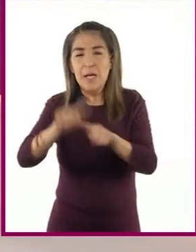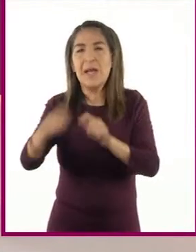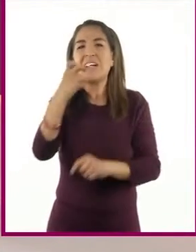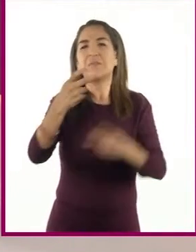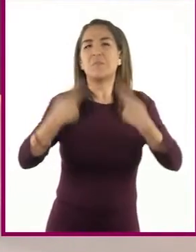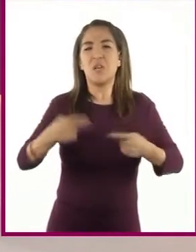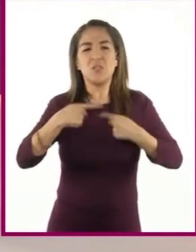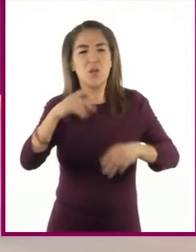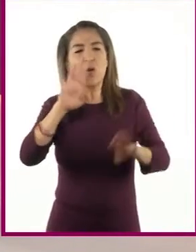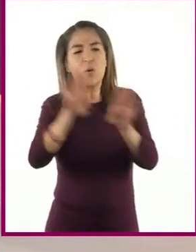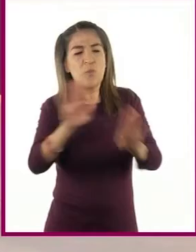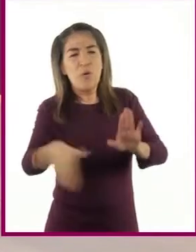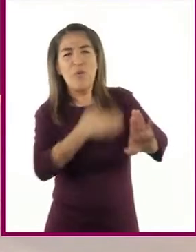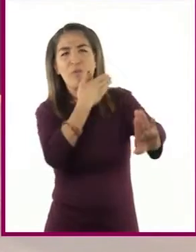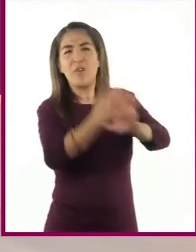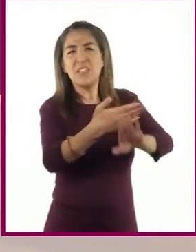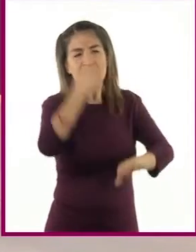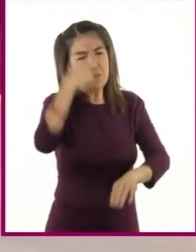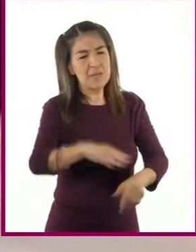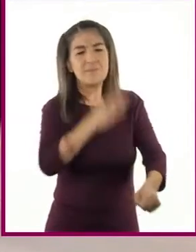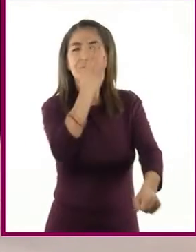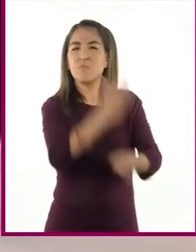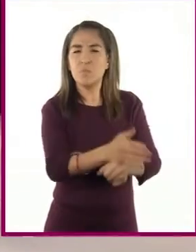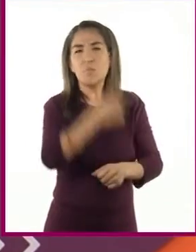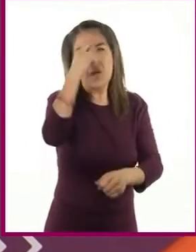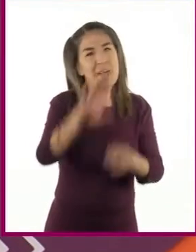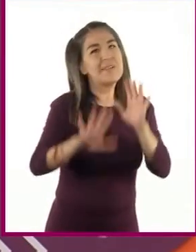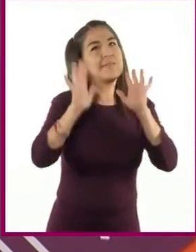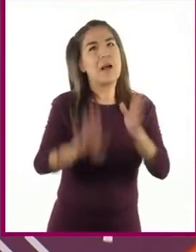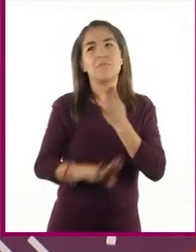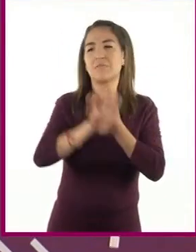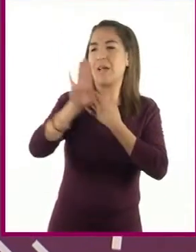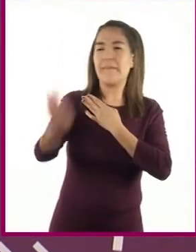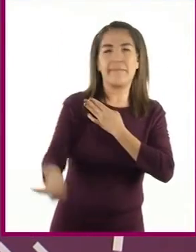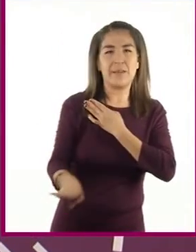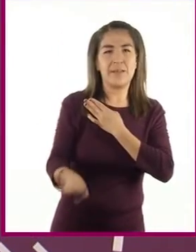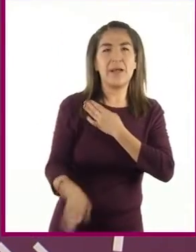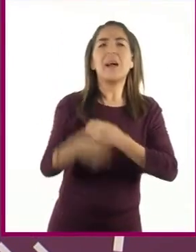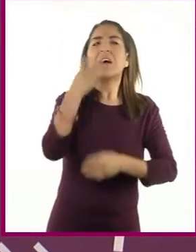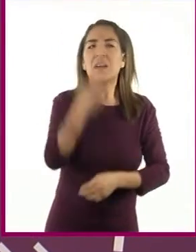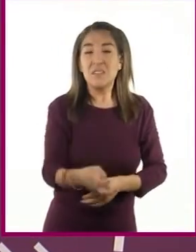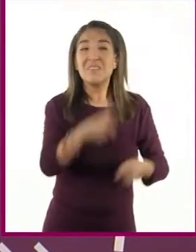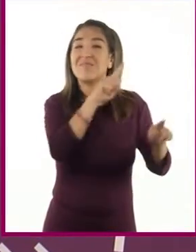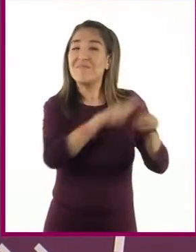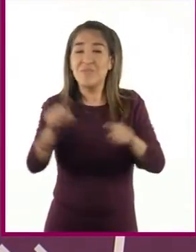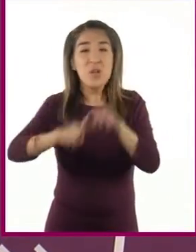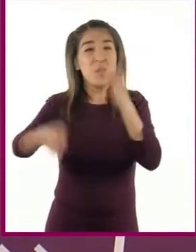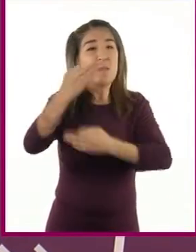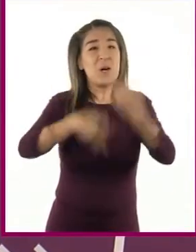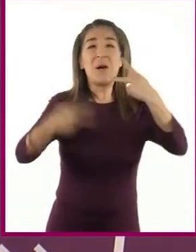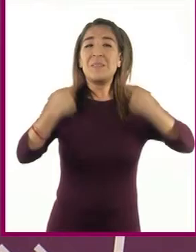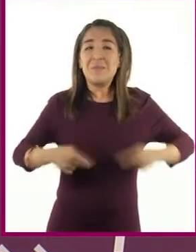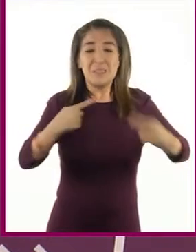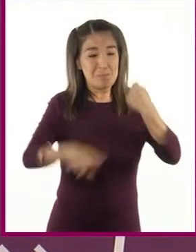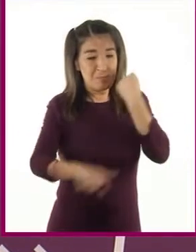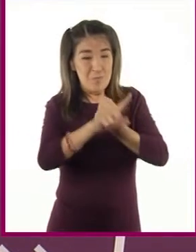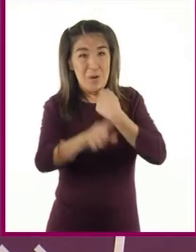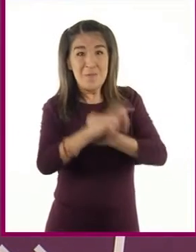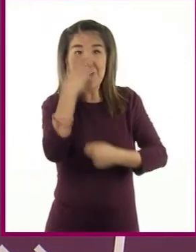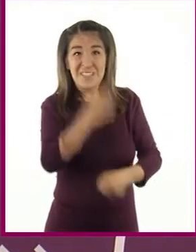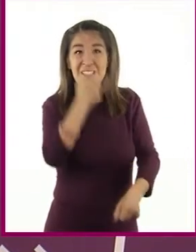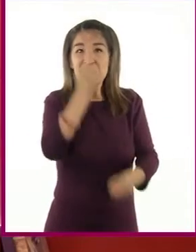ofensores para evitar futuras ofensas. En este proceso, todas las personas afectadas por una